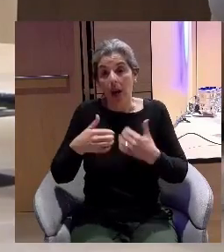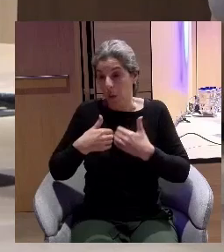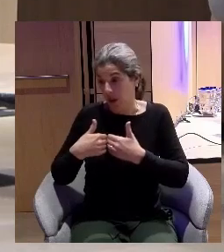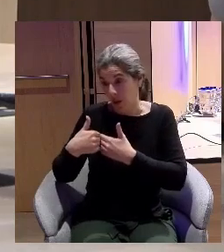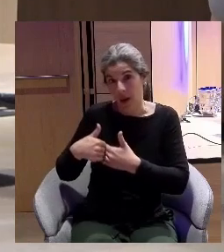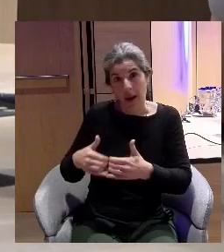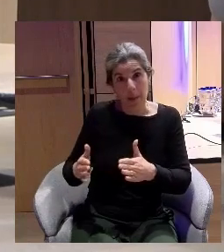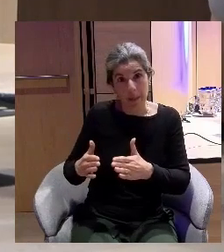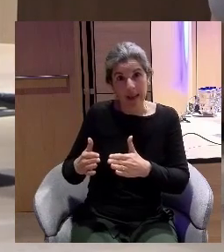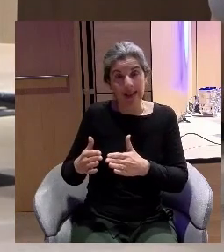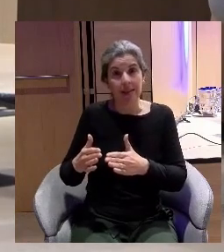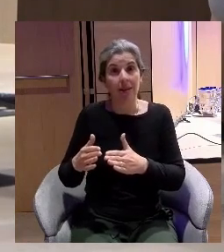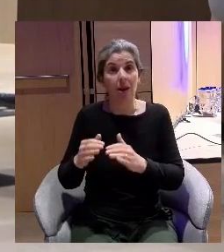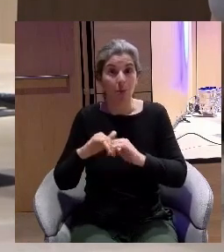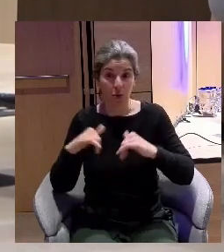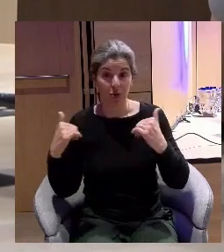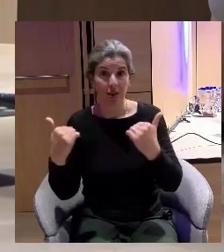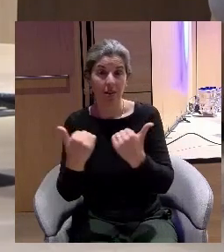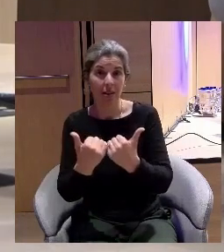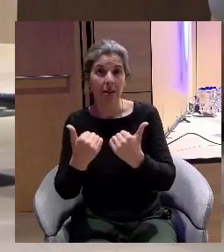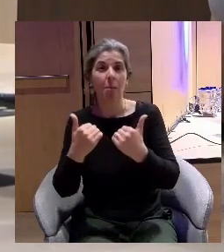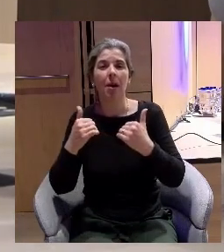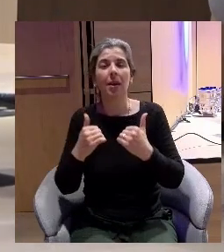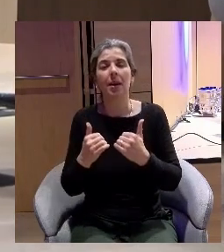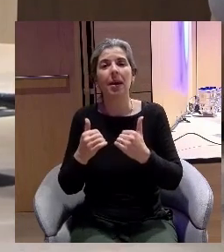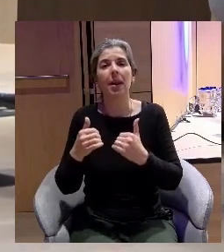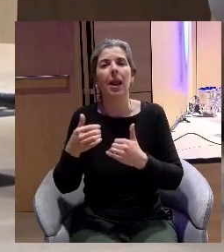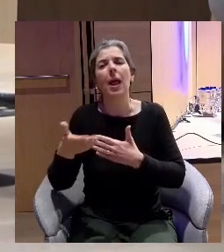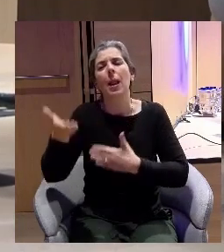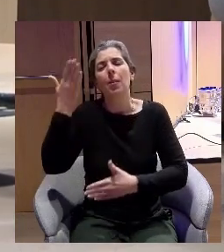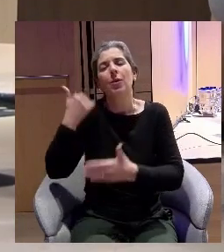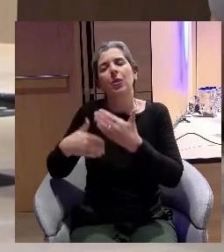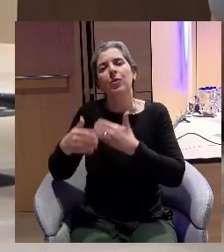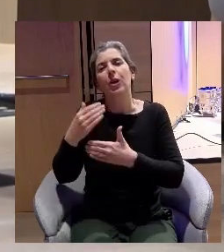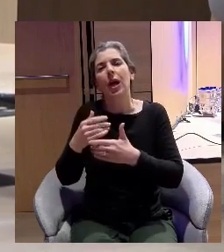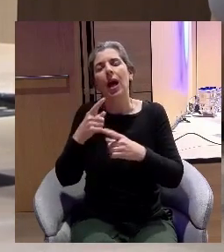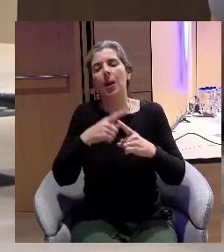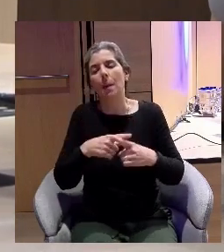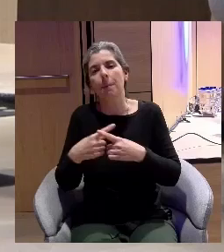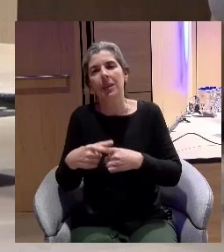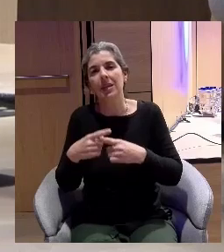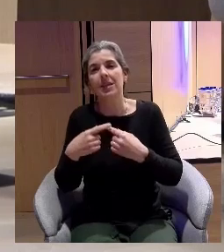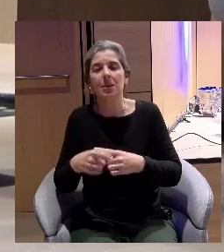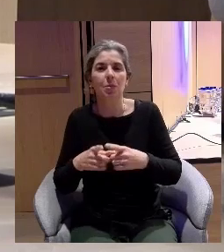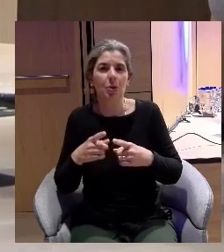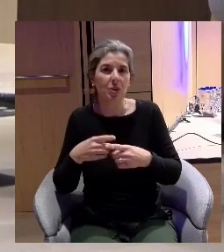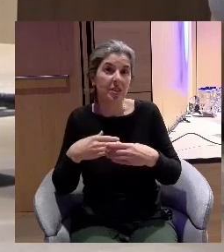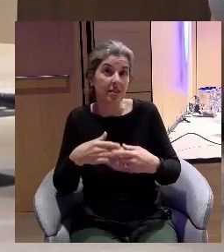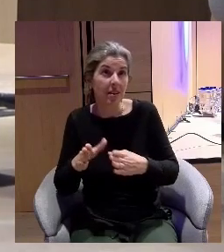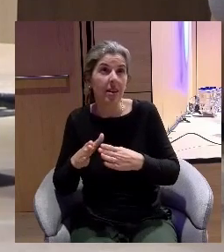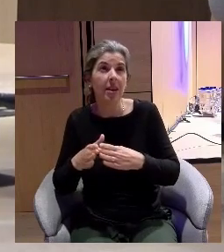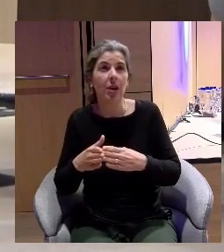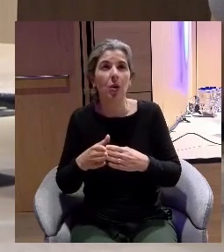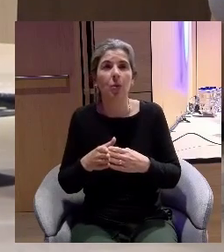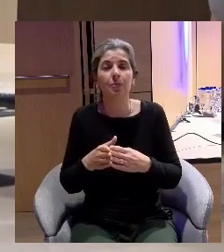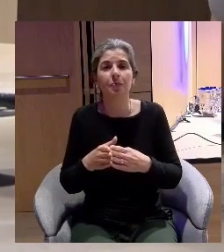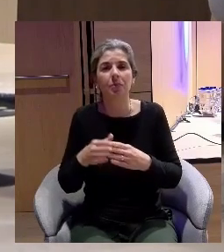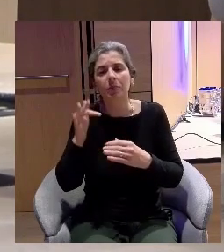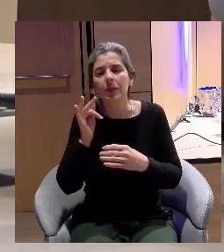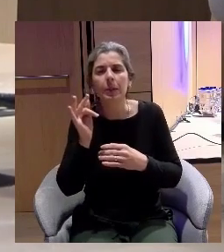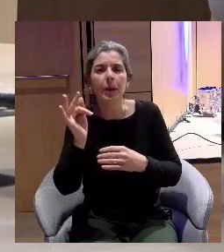la agenda del acceso desde principios del siglo hasta ahora. Bueno, justamente en clave futuro,